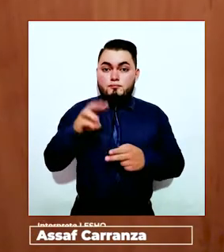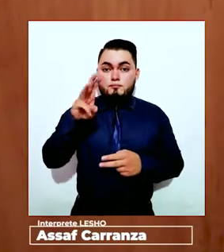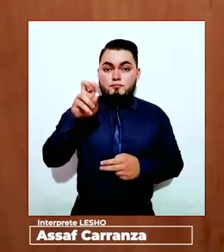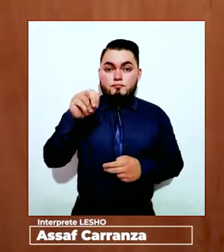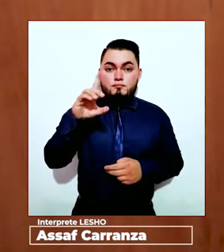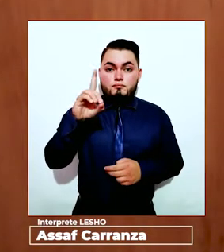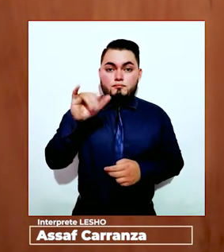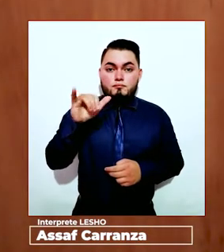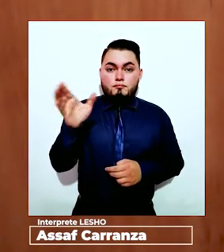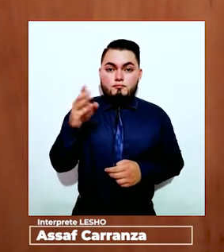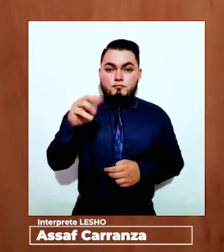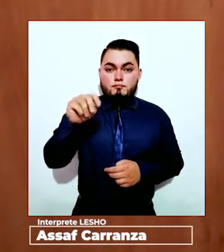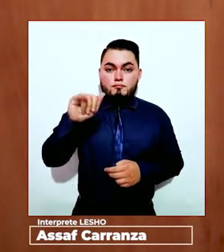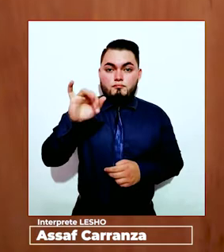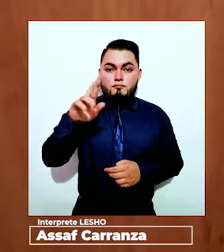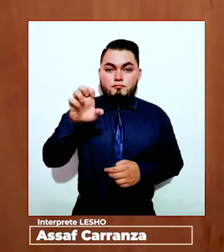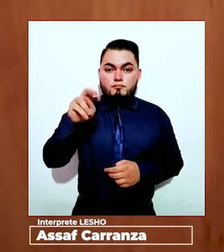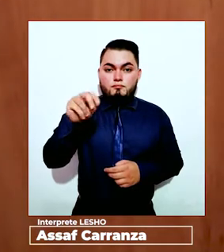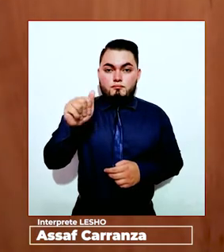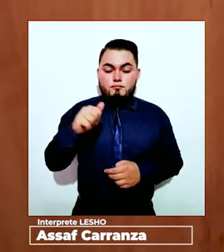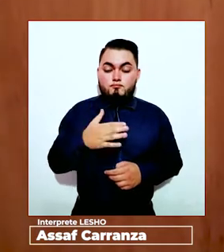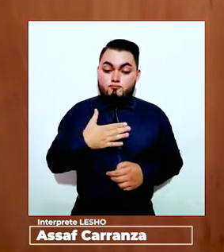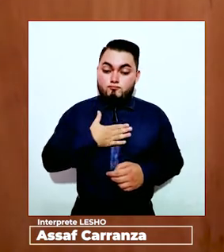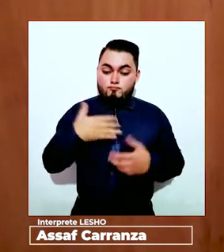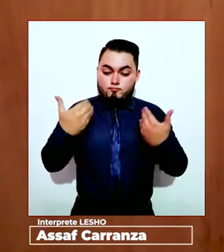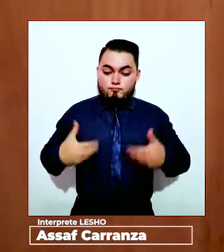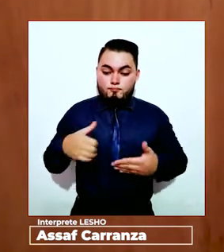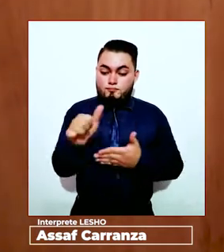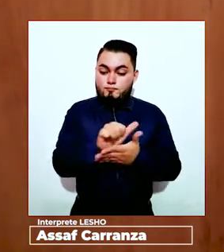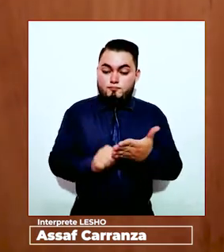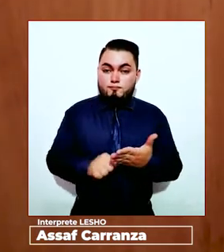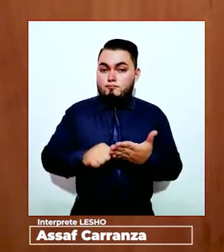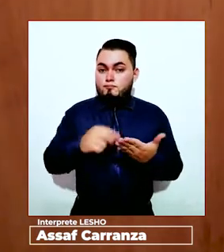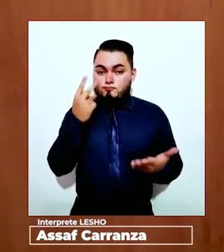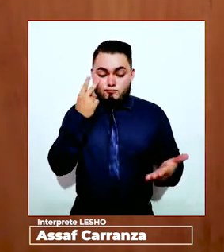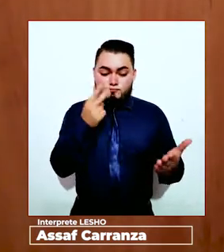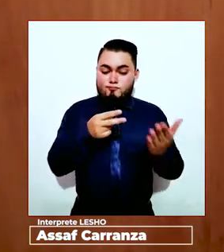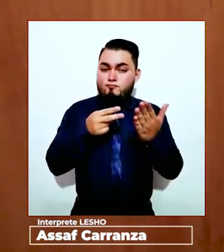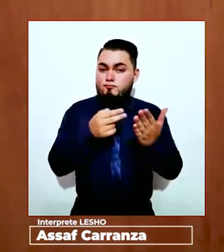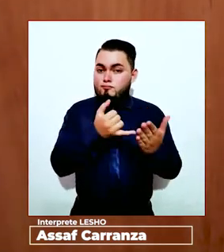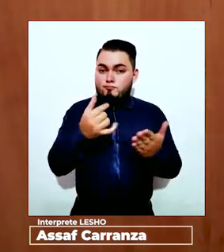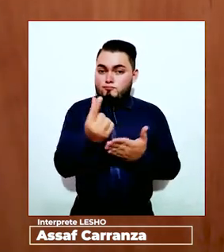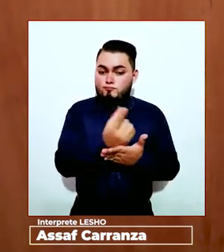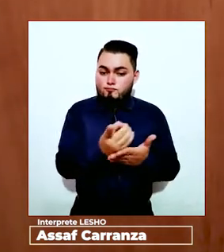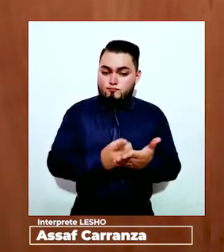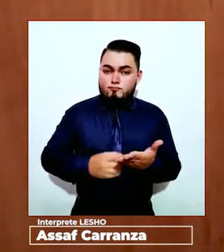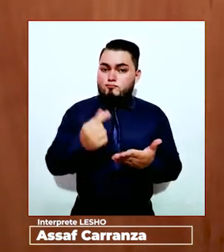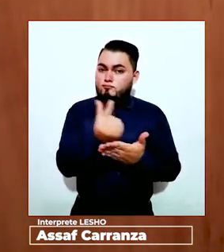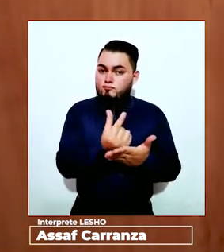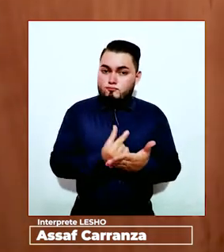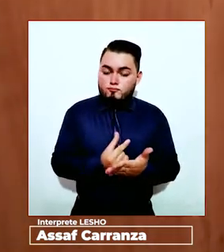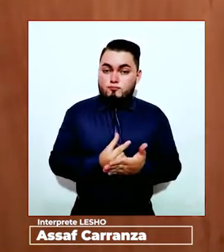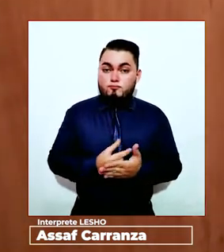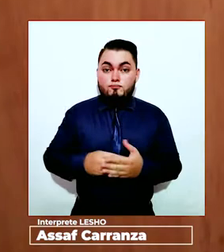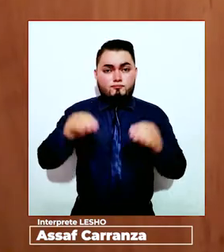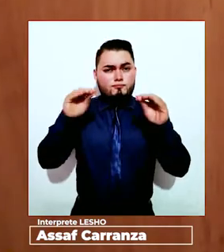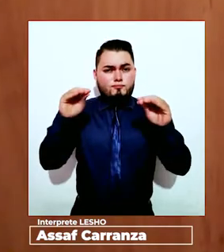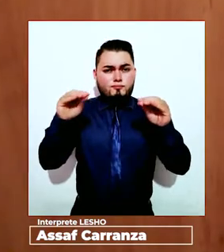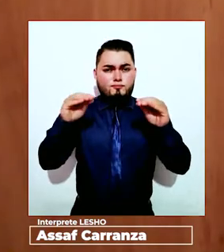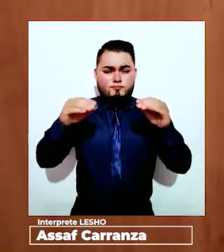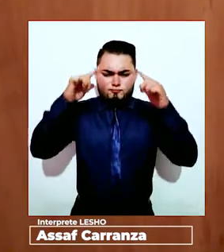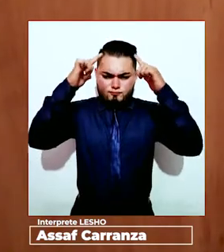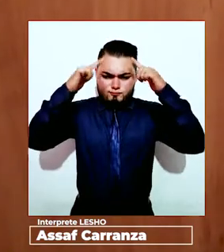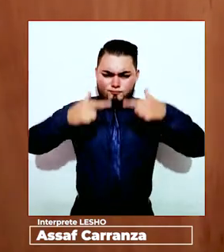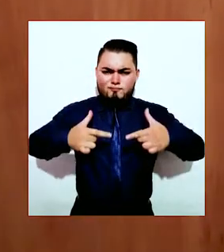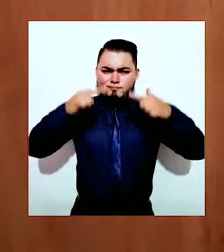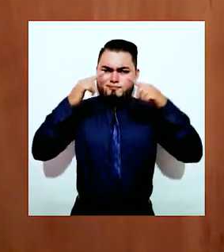nombre es Wendy Mairen. Soy artista visual y diseñadora gráfica. Hoy les enseñaré a hacer una careta protectora y